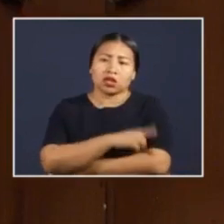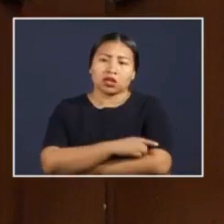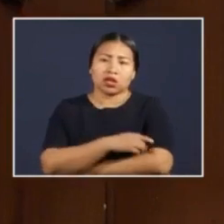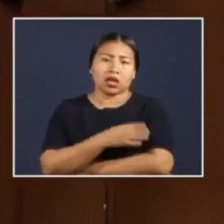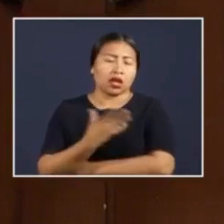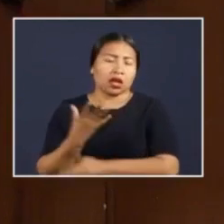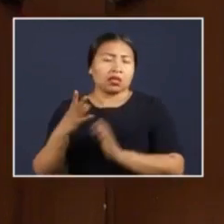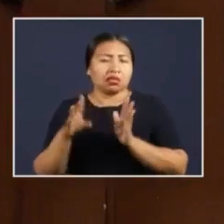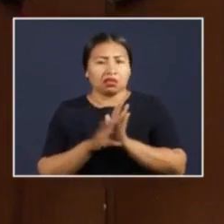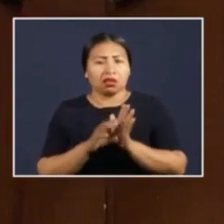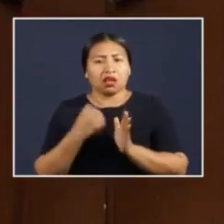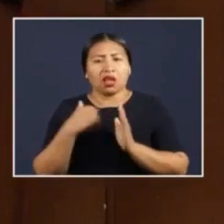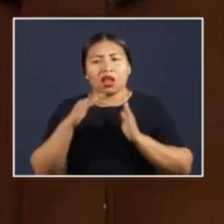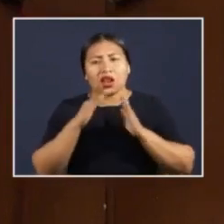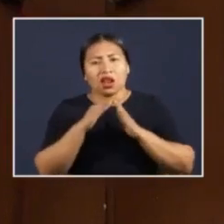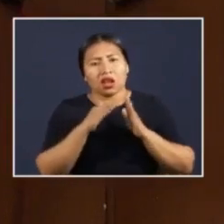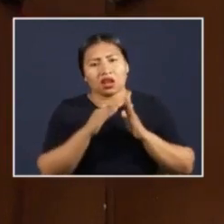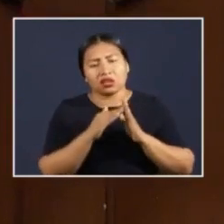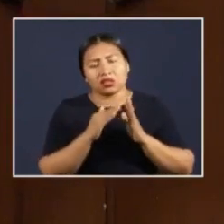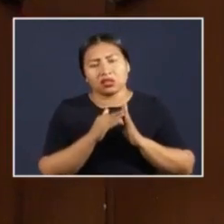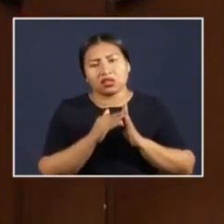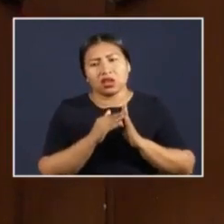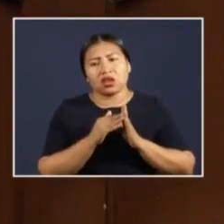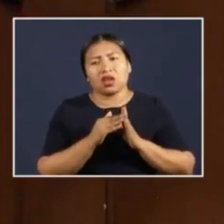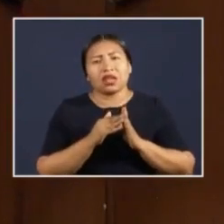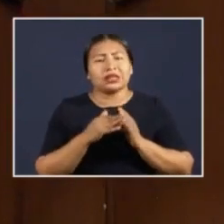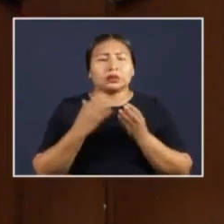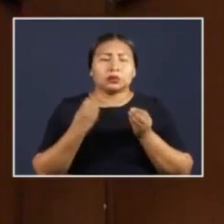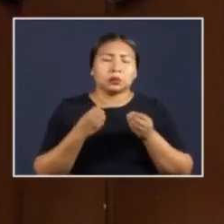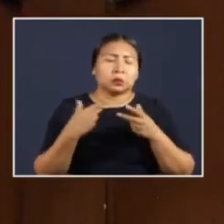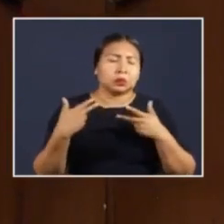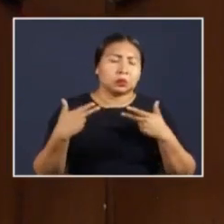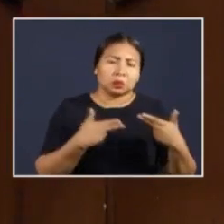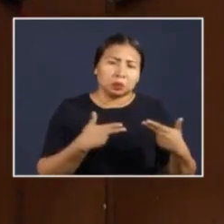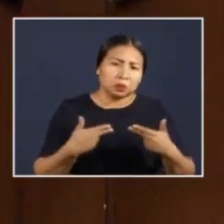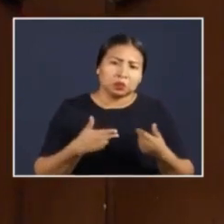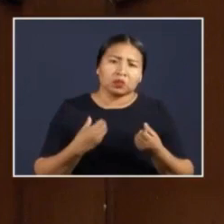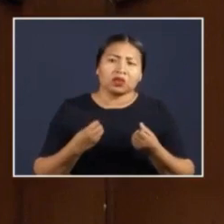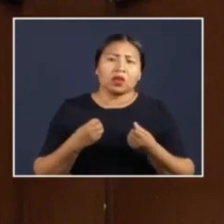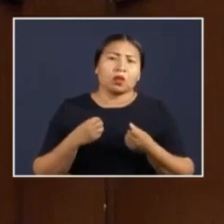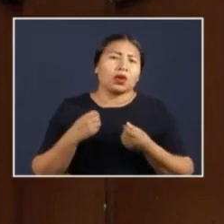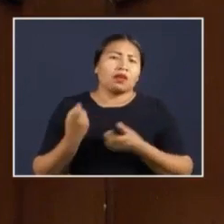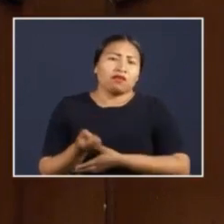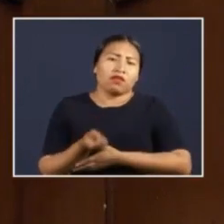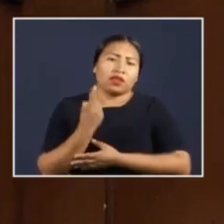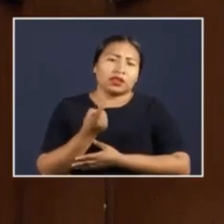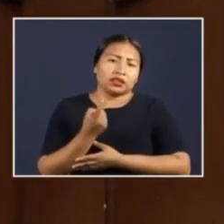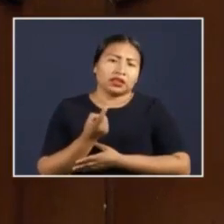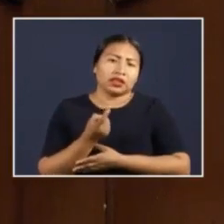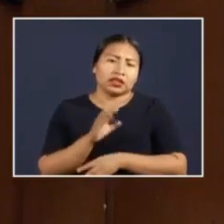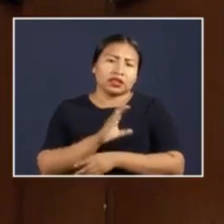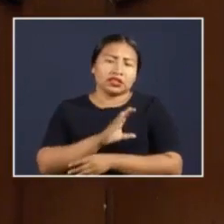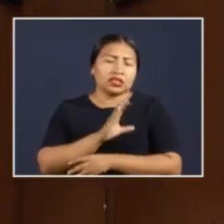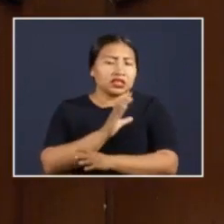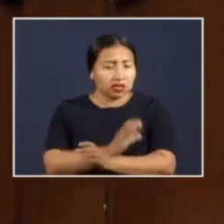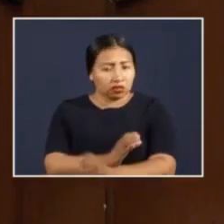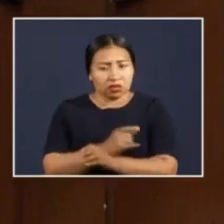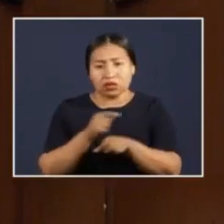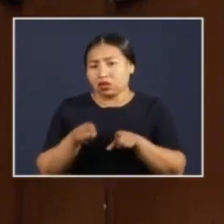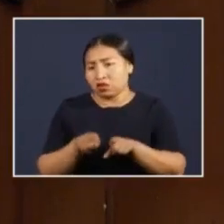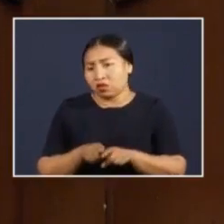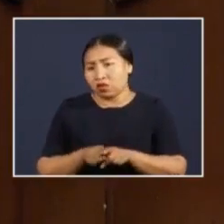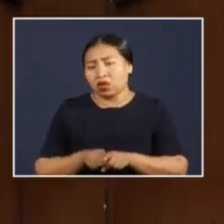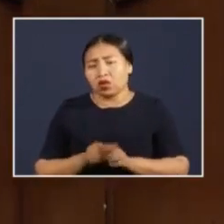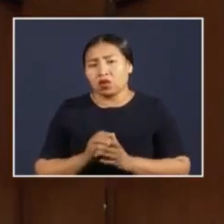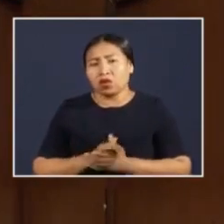las casas matrices de la criminalidad por la falta de control el hecho de controlar los centros penitenciarios